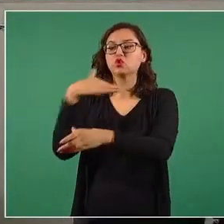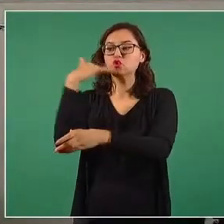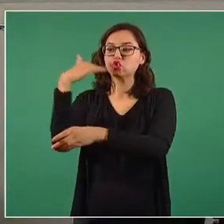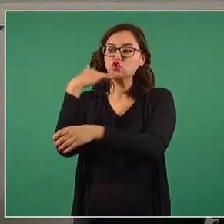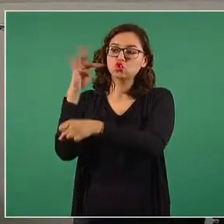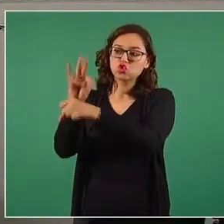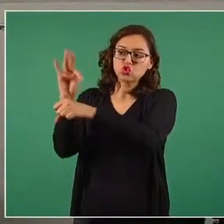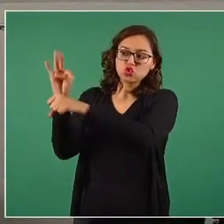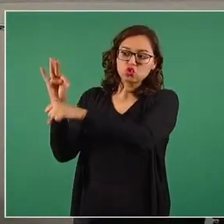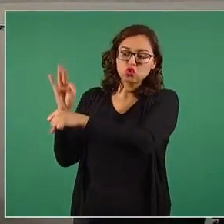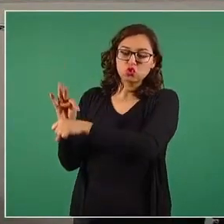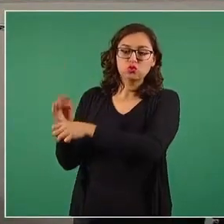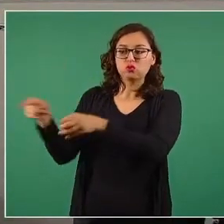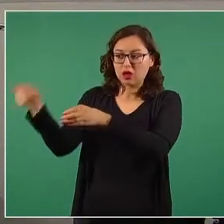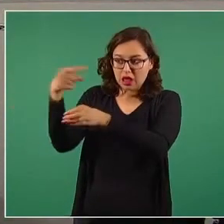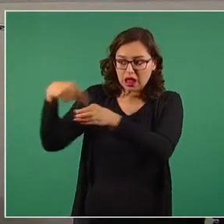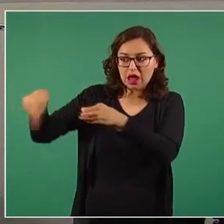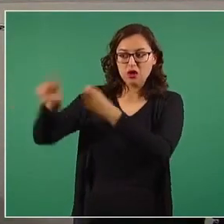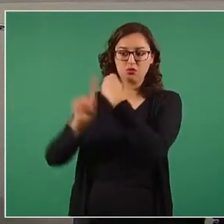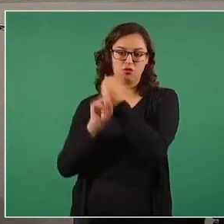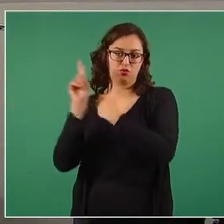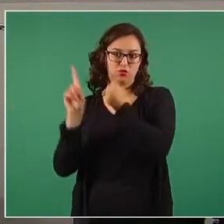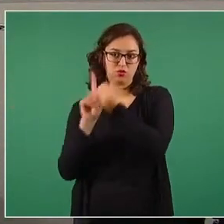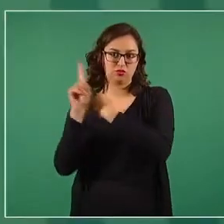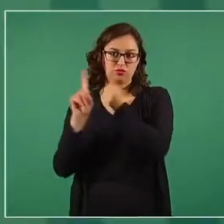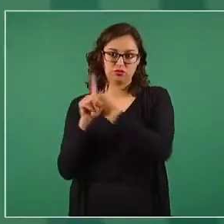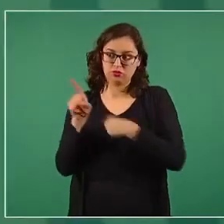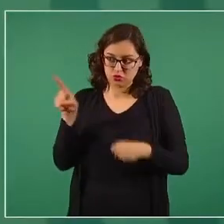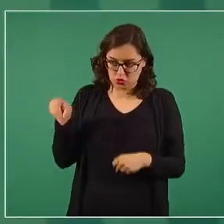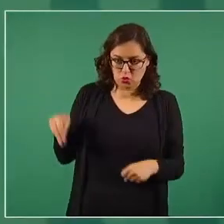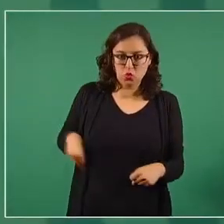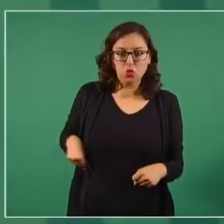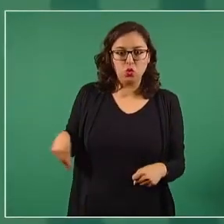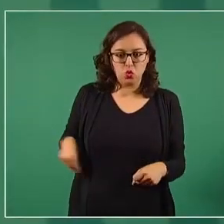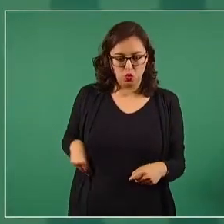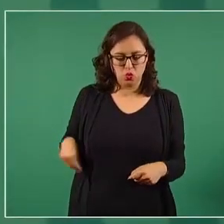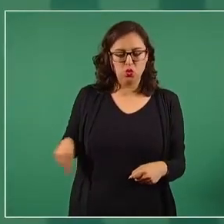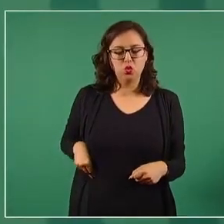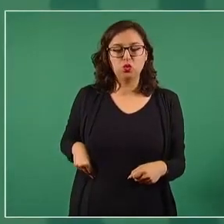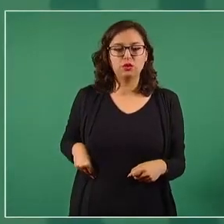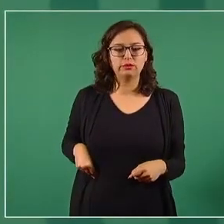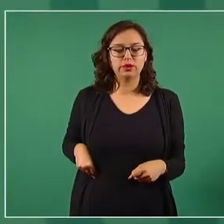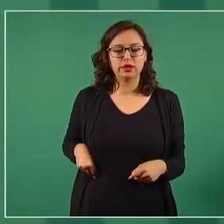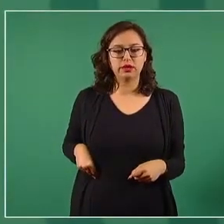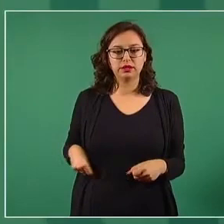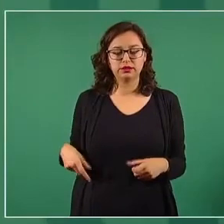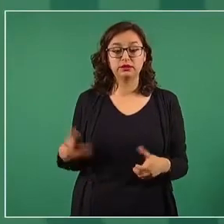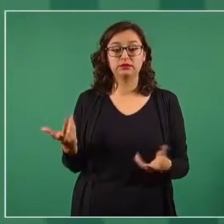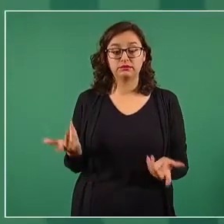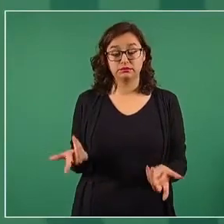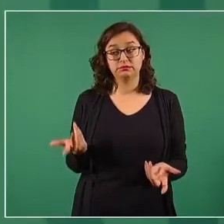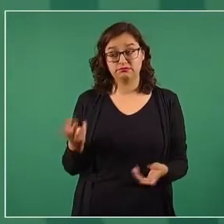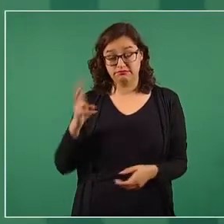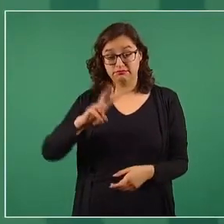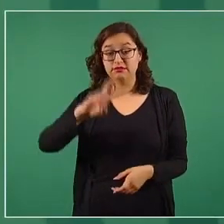corruptos, los que son responsables también, en buena